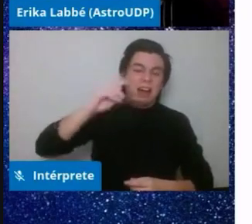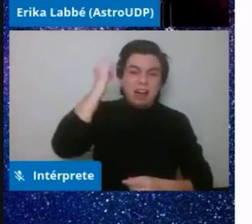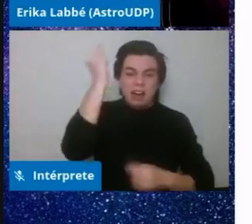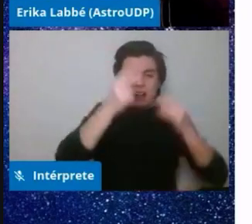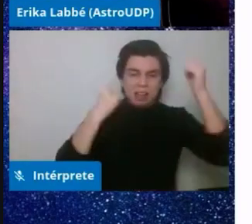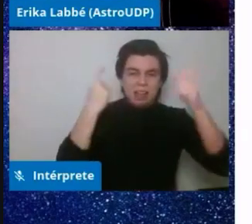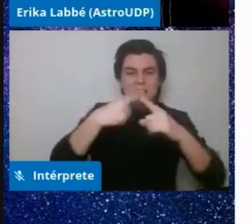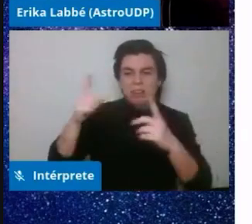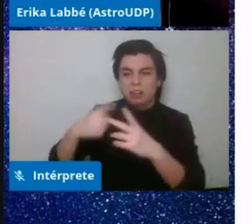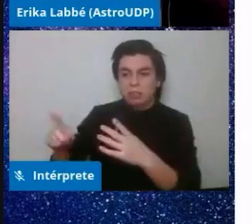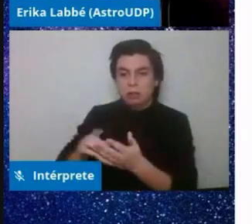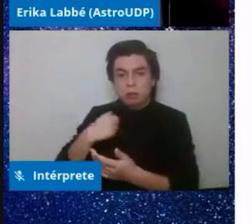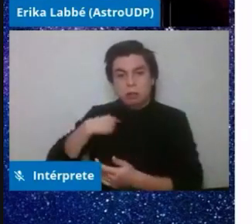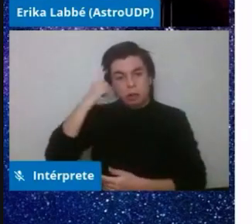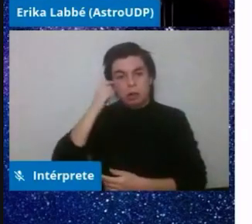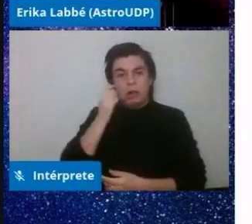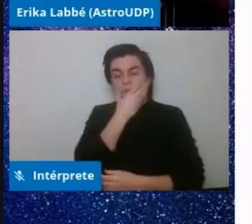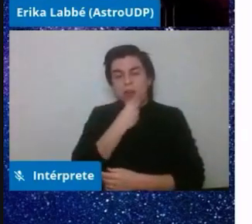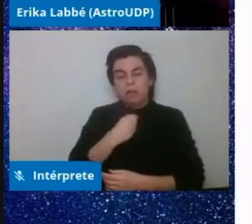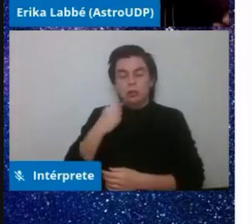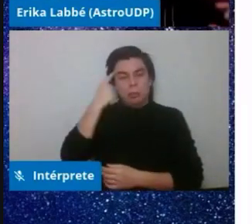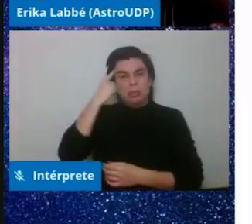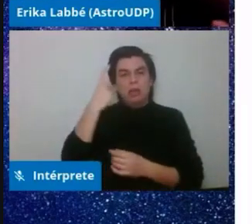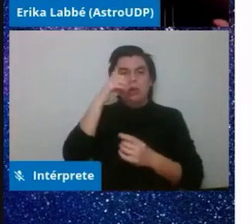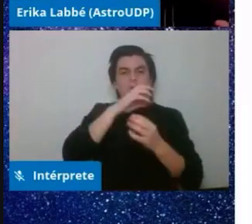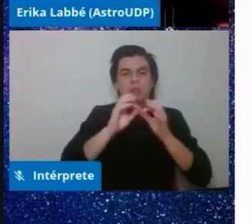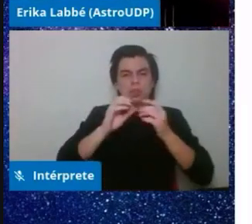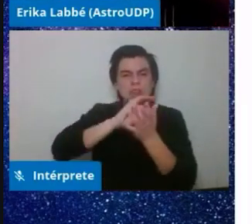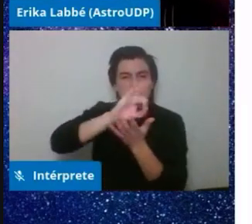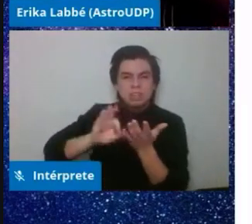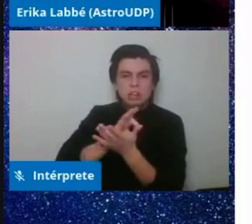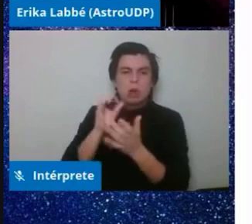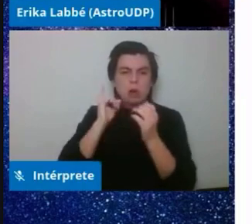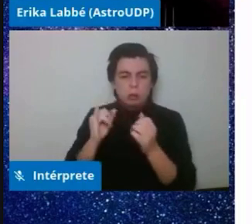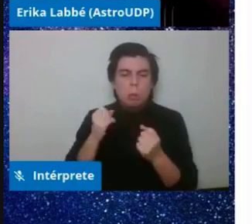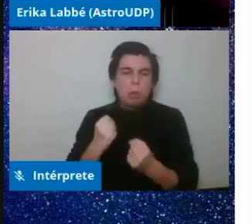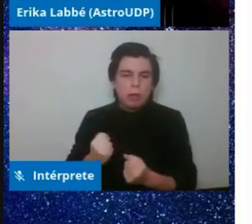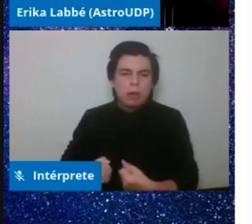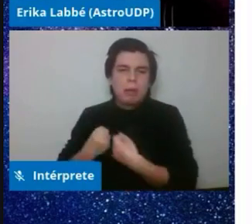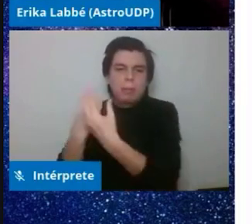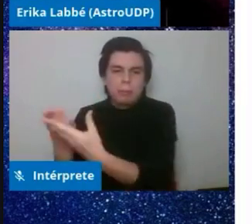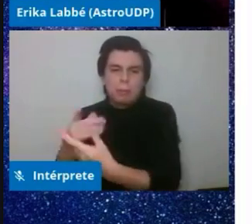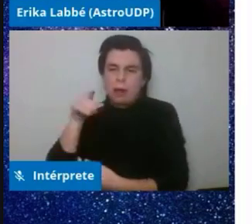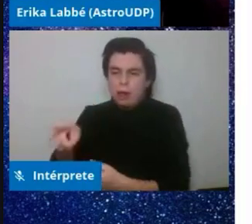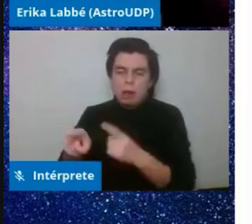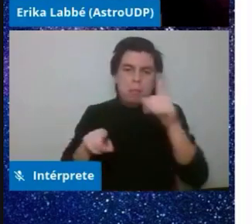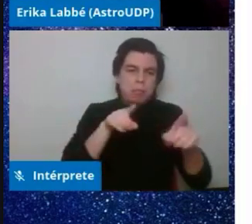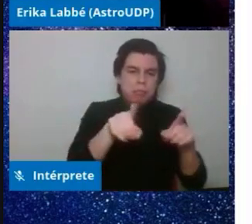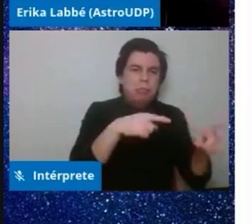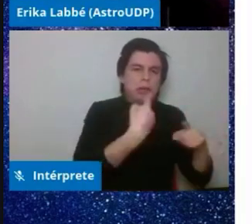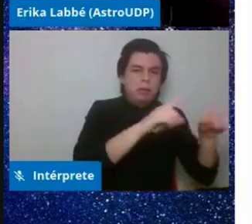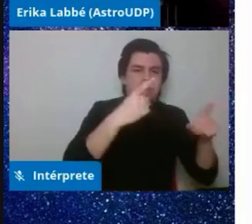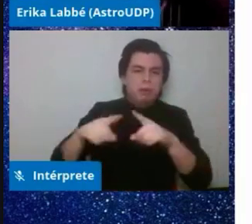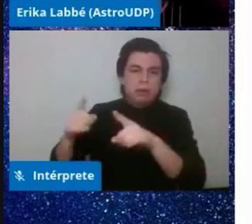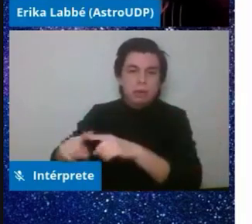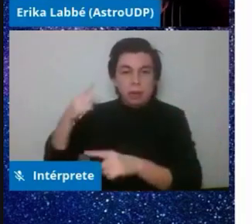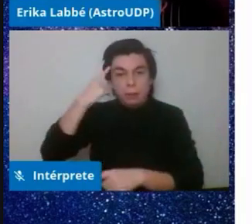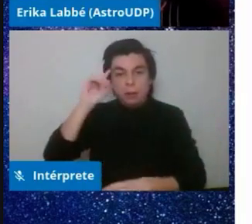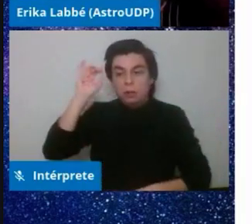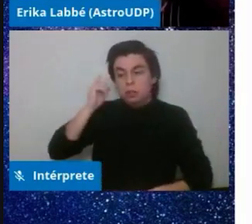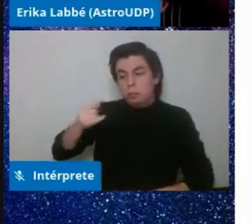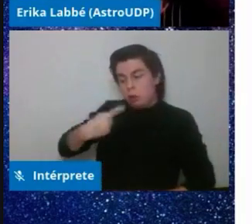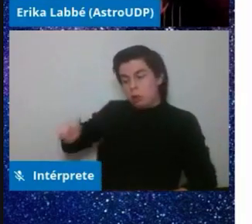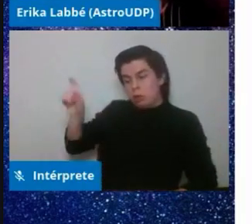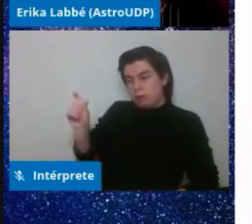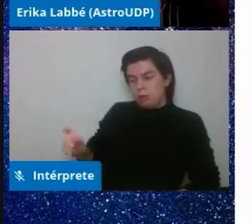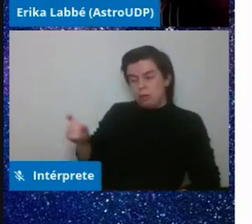diseño que le sirva a muchas personas. Y también pensar en que quizá siempre va a haber alguien que lo va a ver de forma distinta y que yo